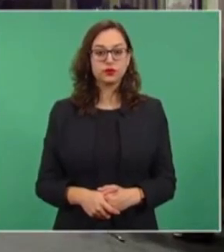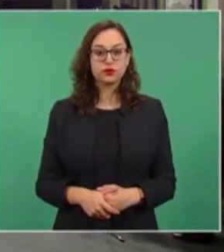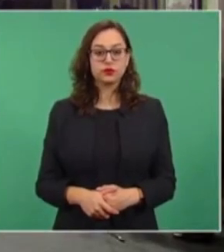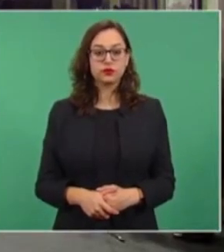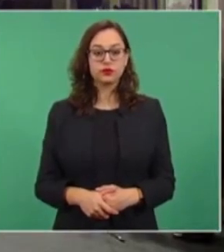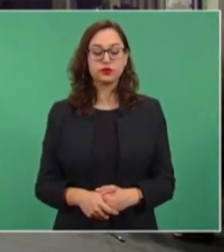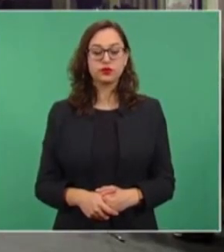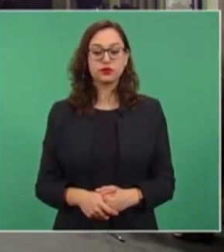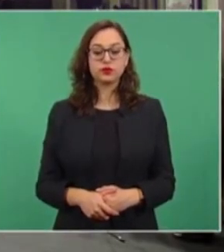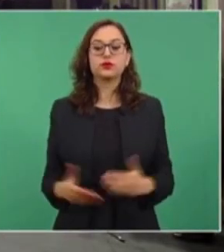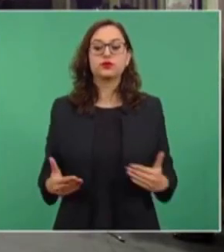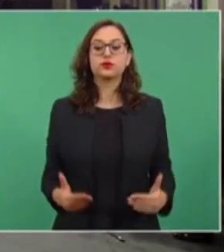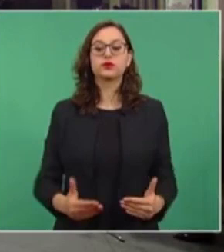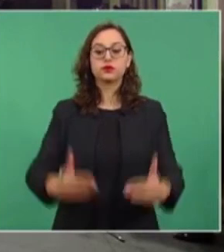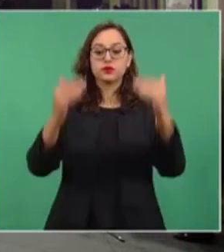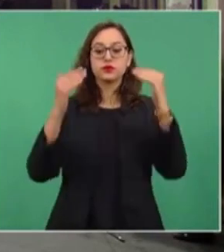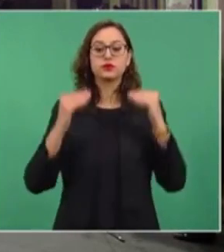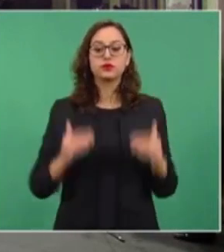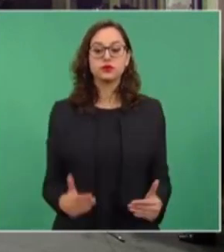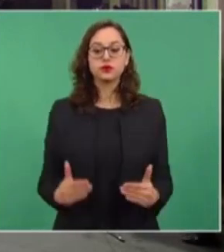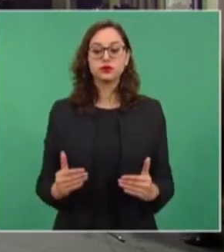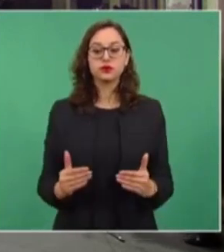Vamos a escuchar ahora